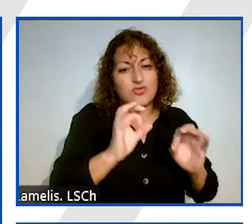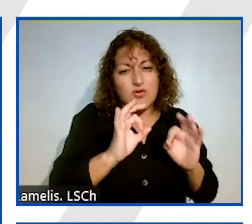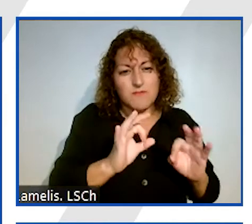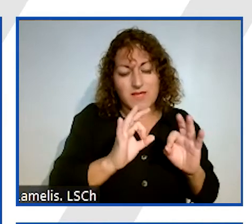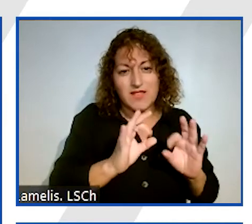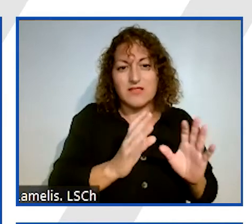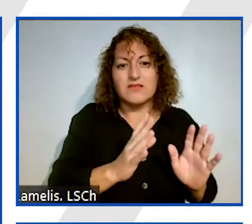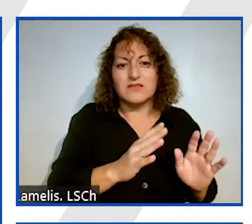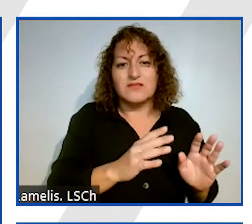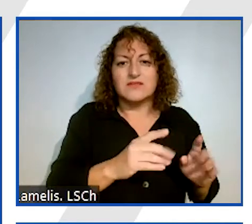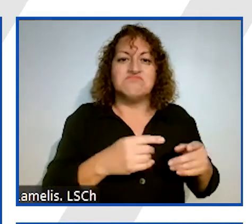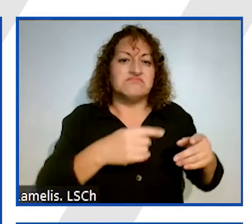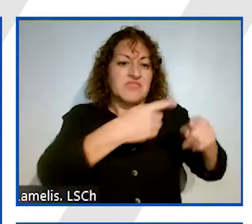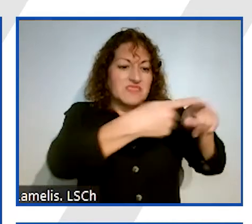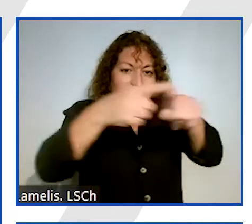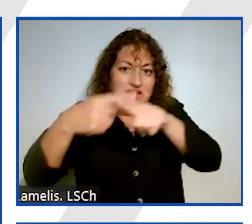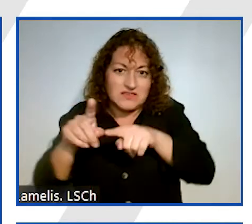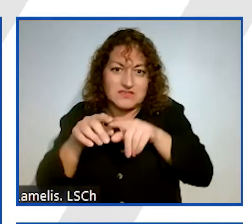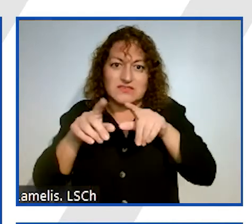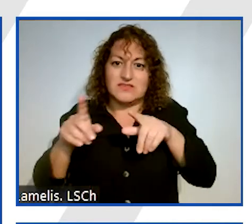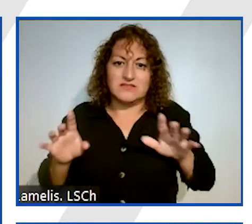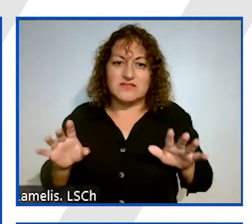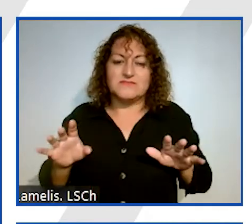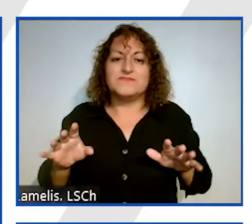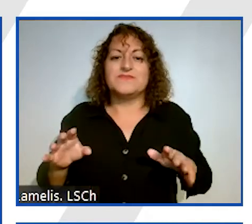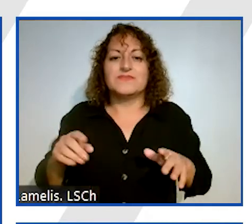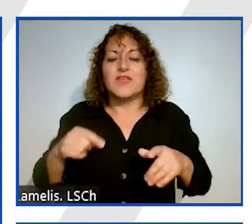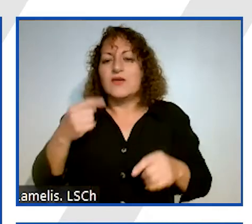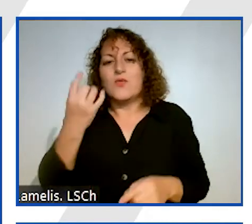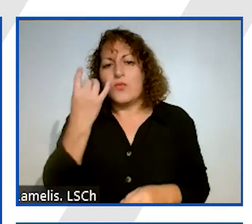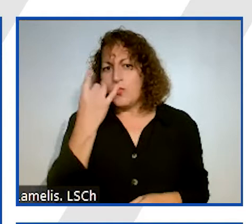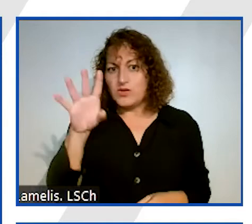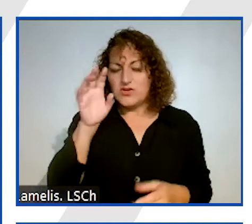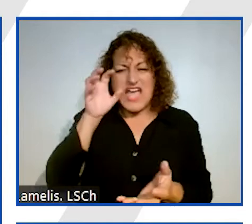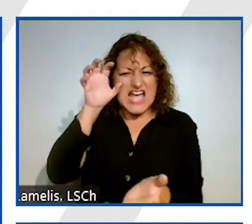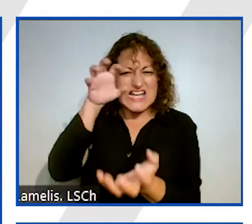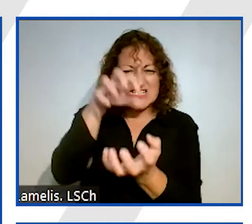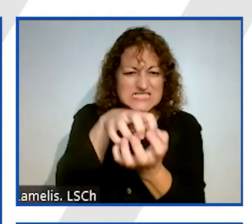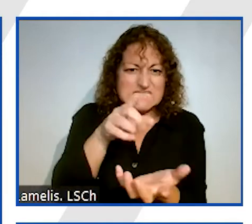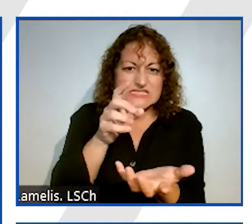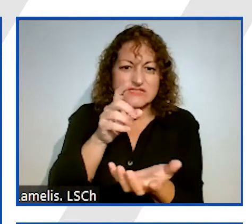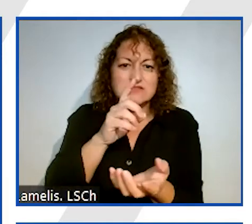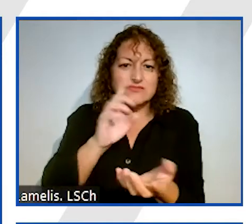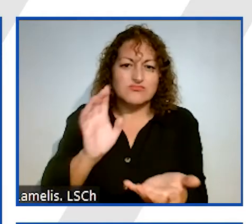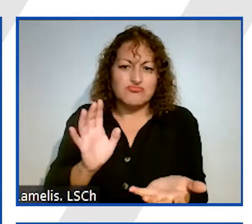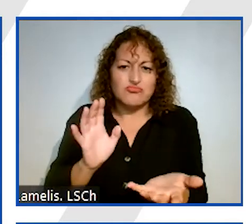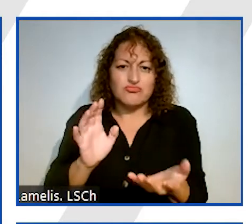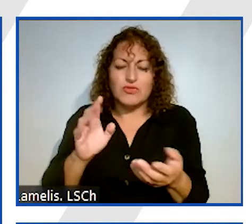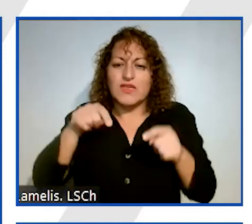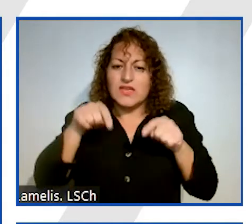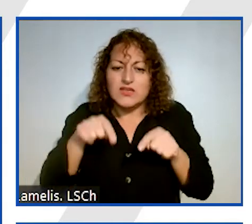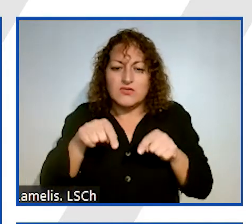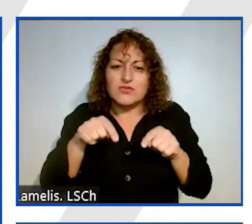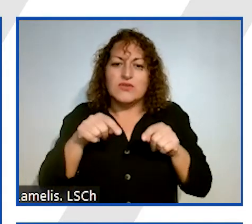los ecosistemas acuáticos. No necesariamente como depredadores tope, como creíamos antes, sino que se encargan de regular